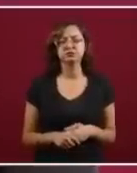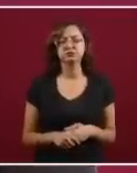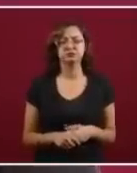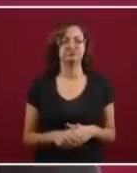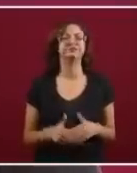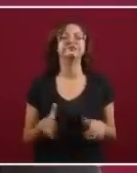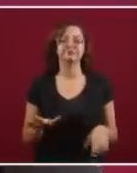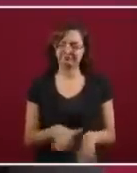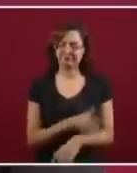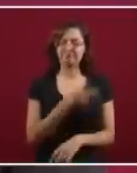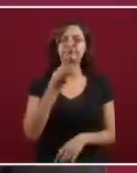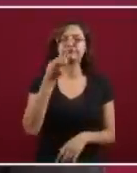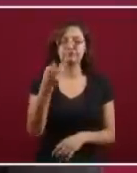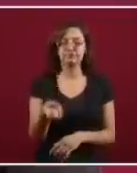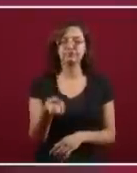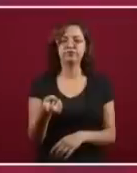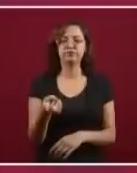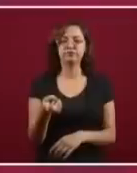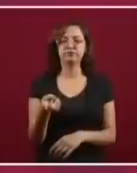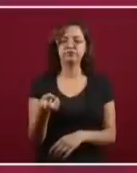entonces por eso